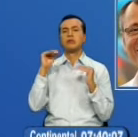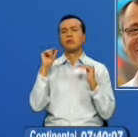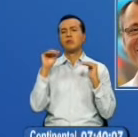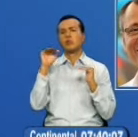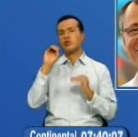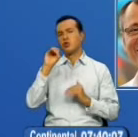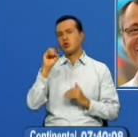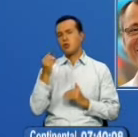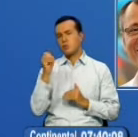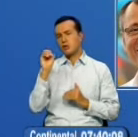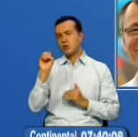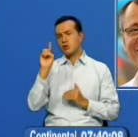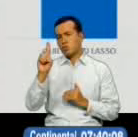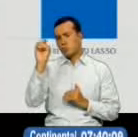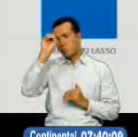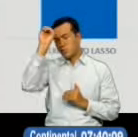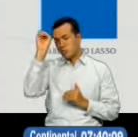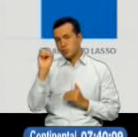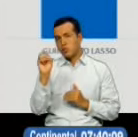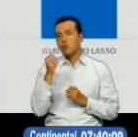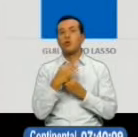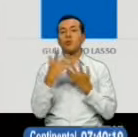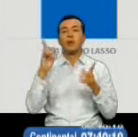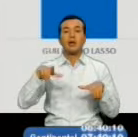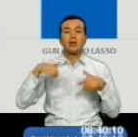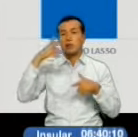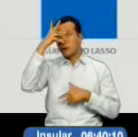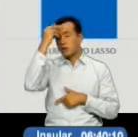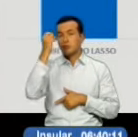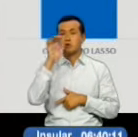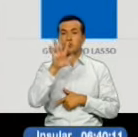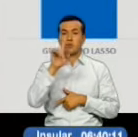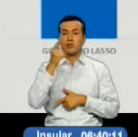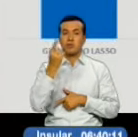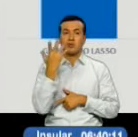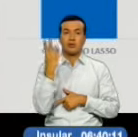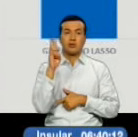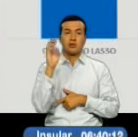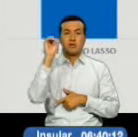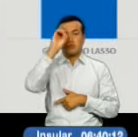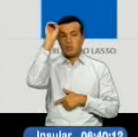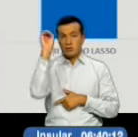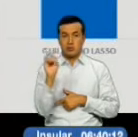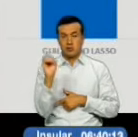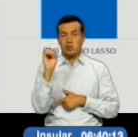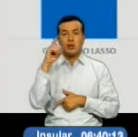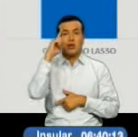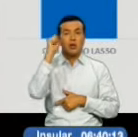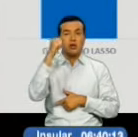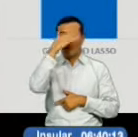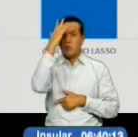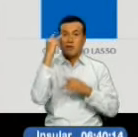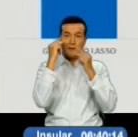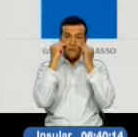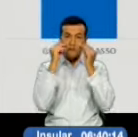en un 0,01%, dejando a Moreno Glass con el 51,16% y a Lasso Páez con el